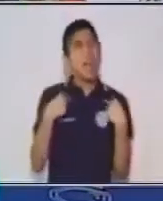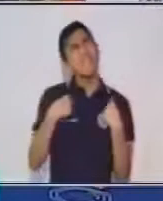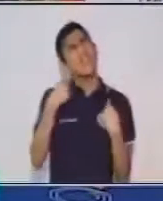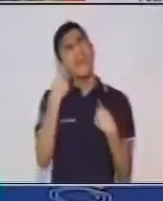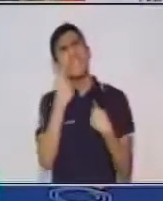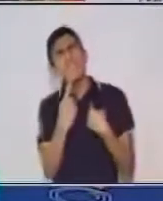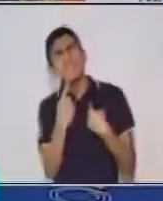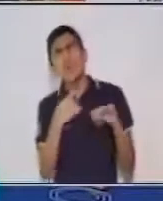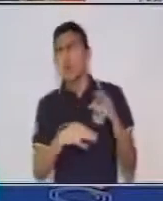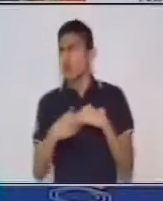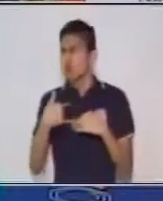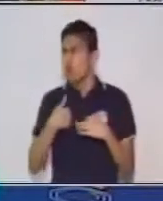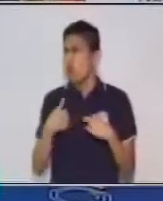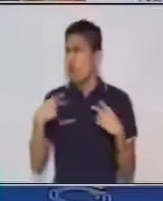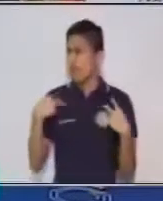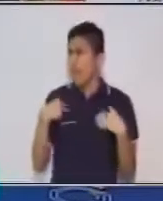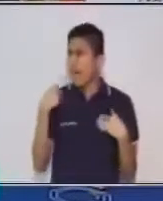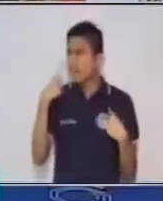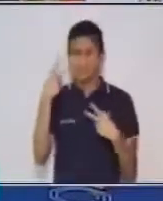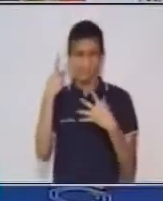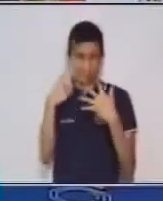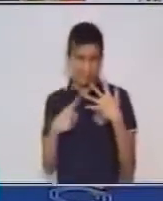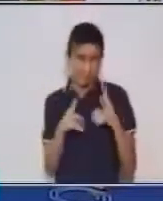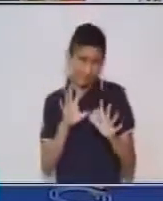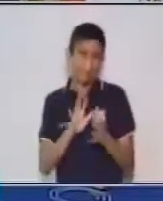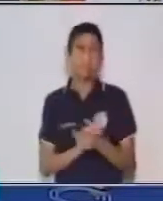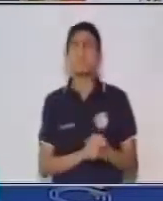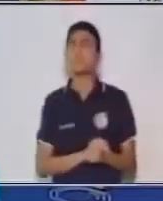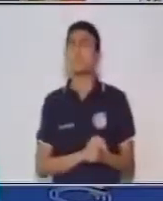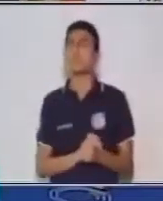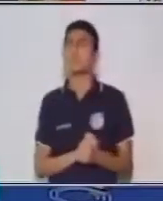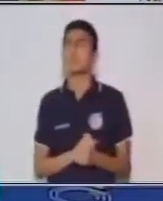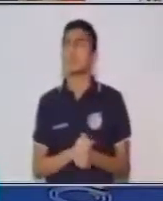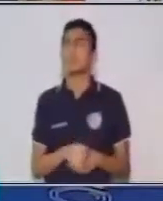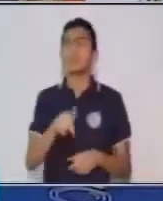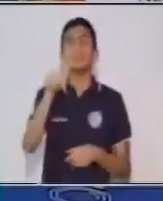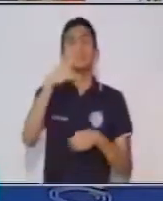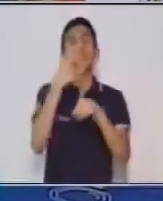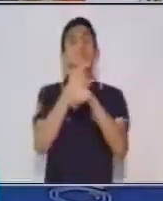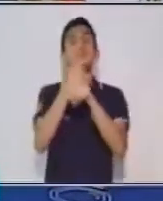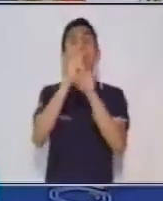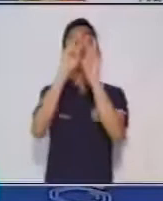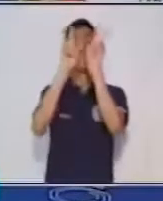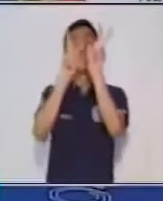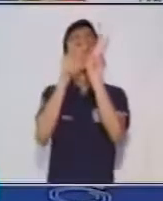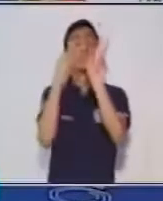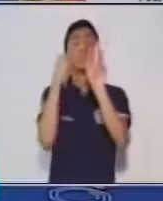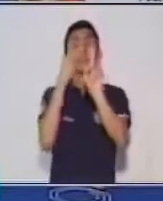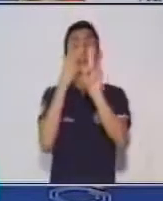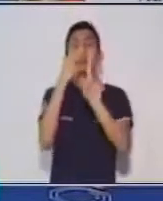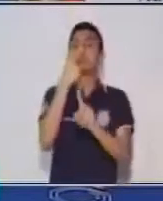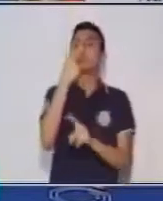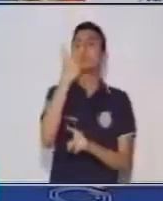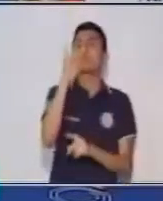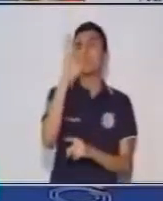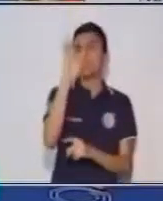Vamos a utilizar las formas conjugadas del infinitivo